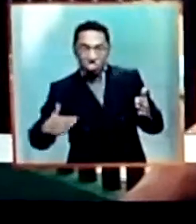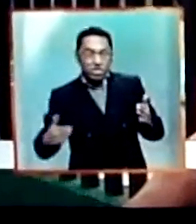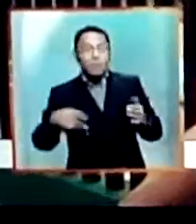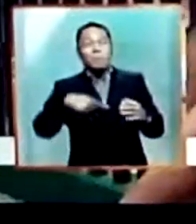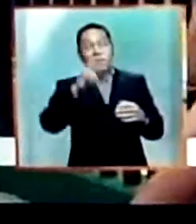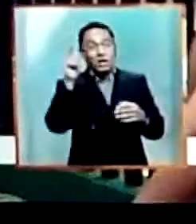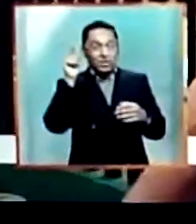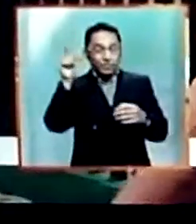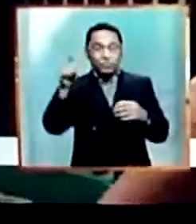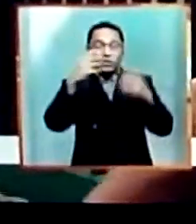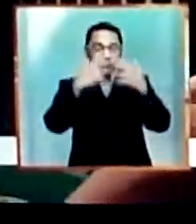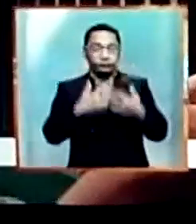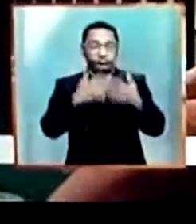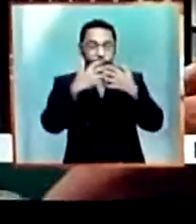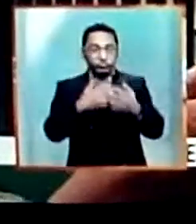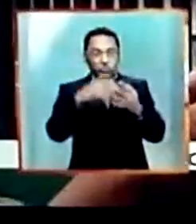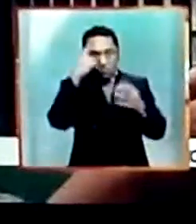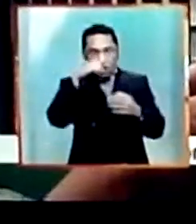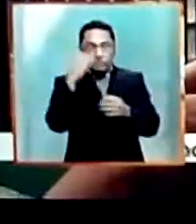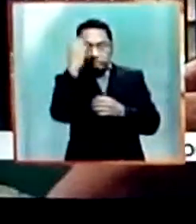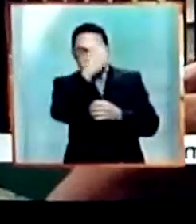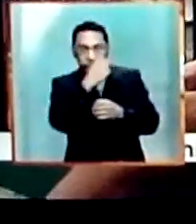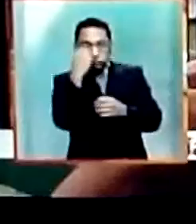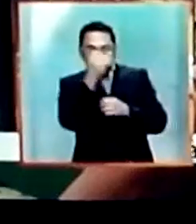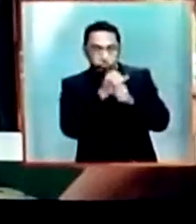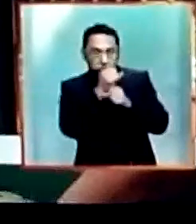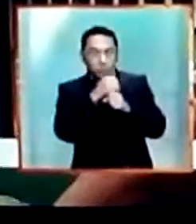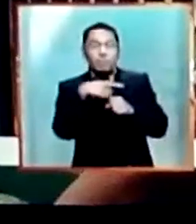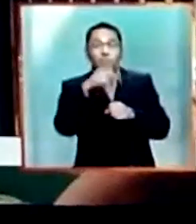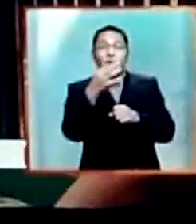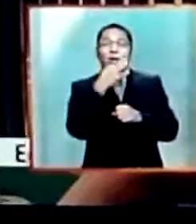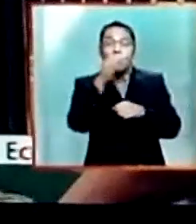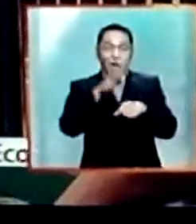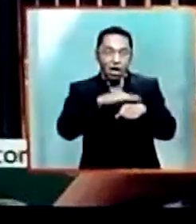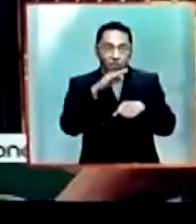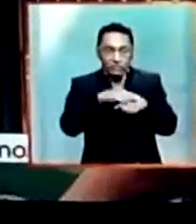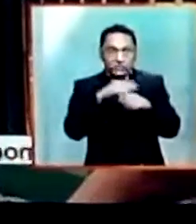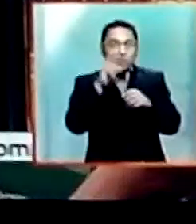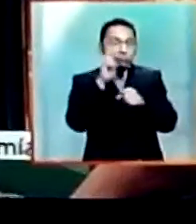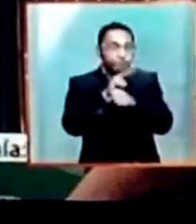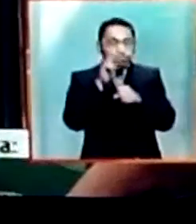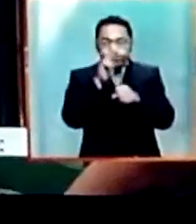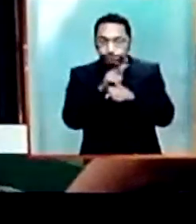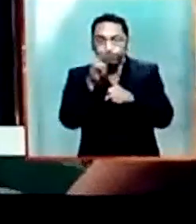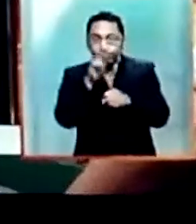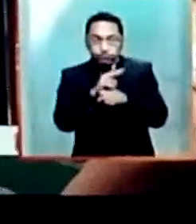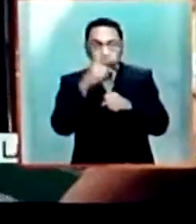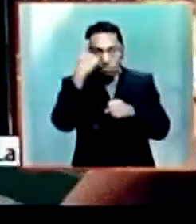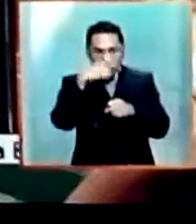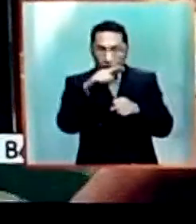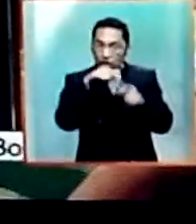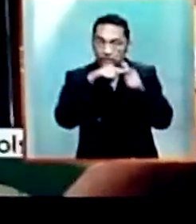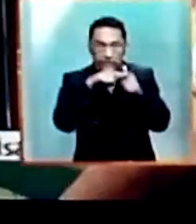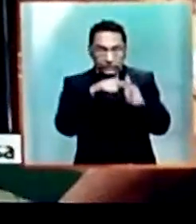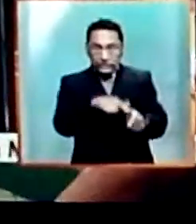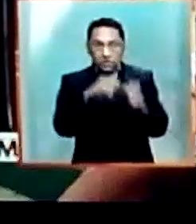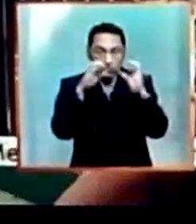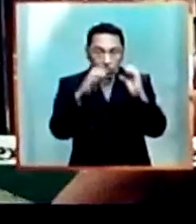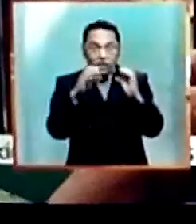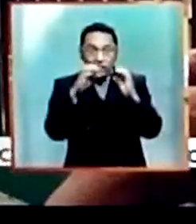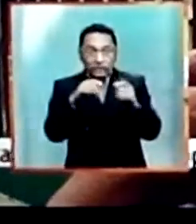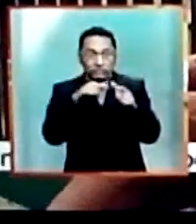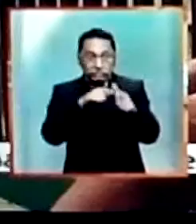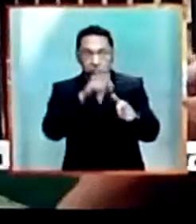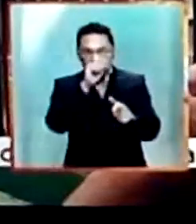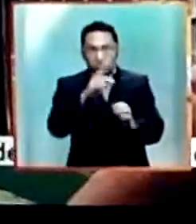la empresa que está haciendo los estudios recomendó que se estuviera haciendo un monitoreo a efecto de darle seguimiento a la estructura